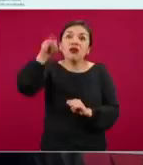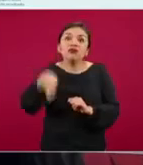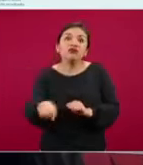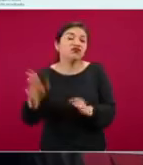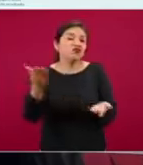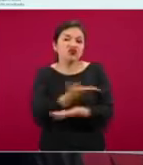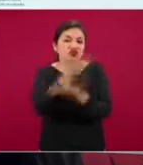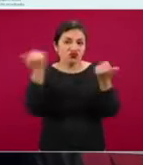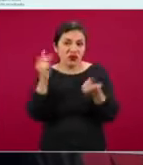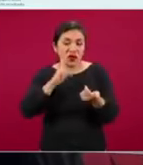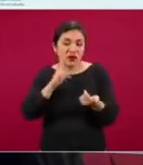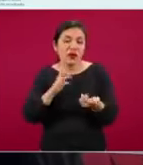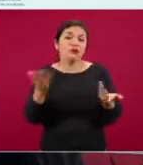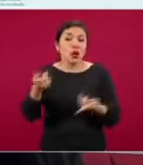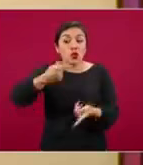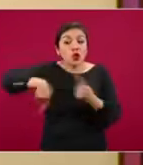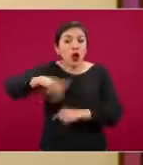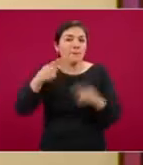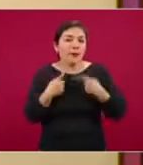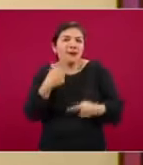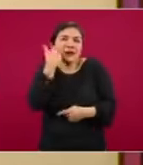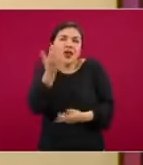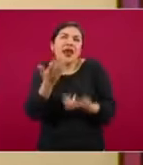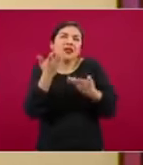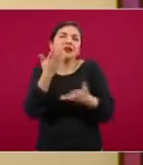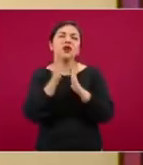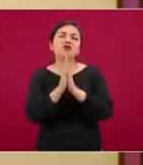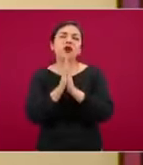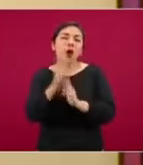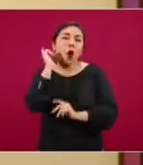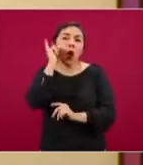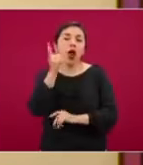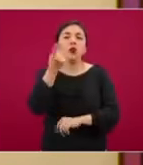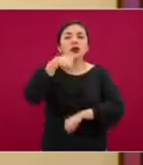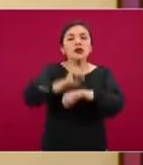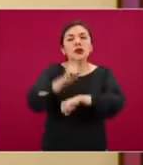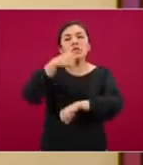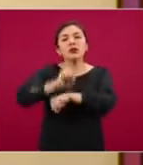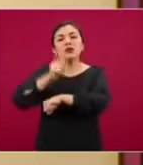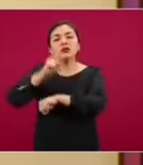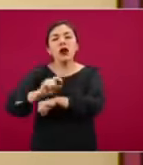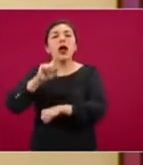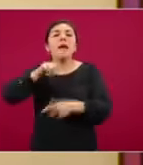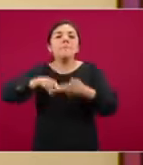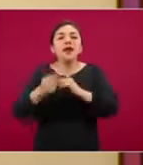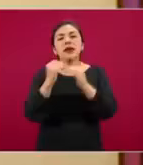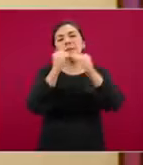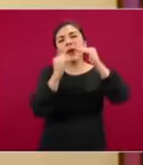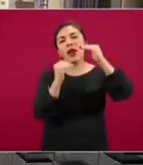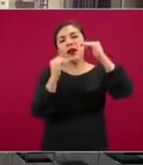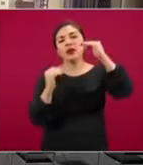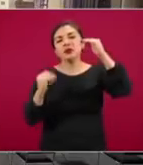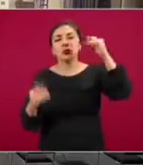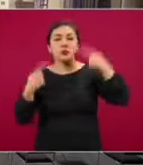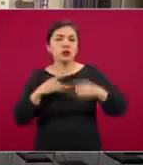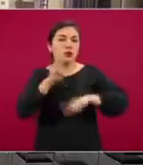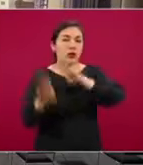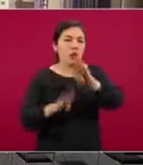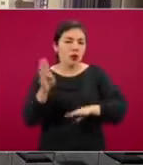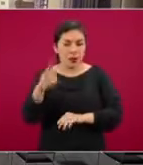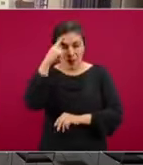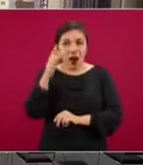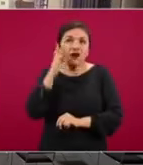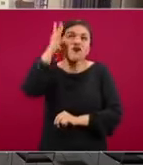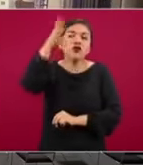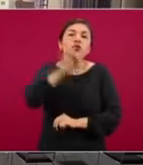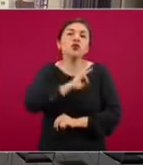diferente. Lógicamente, lo que todos quisiéramos es de que semana con semana empezar a ver una disminución en la mortalidad para en un